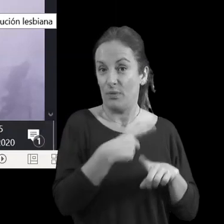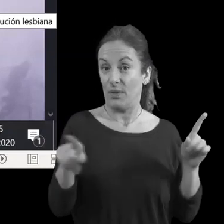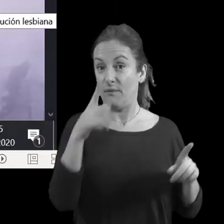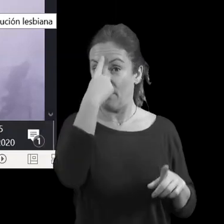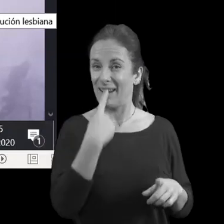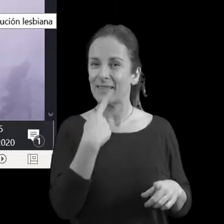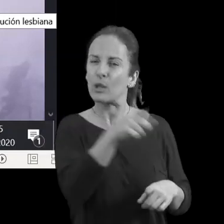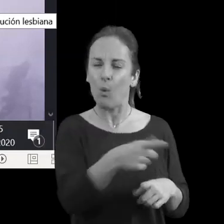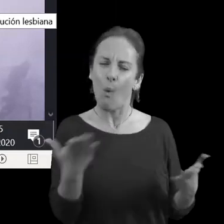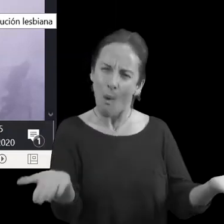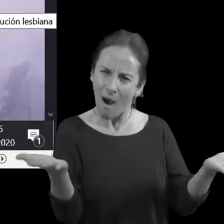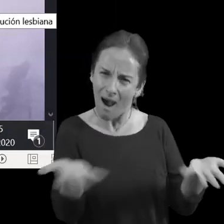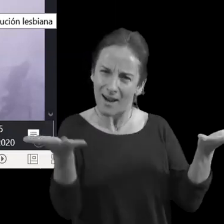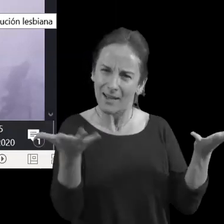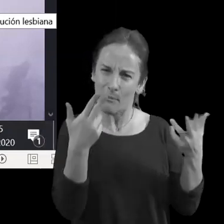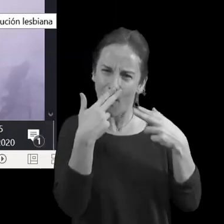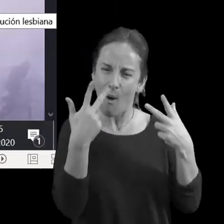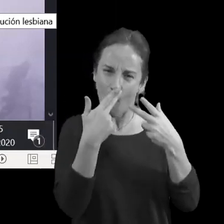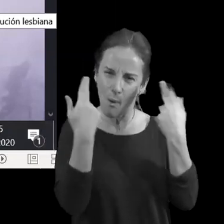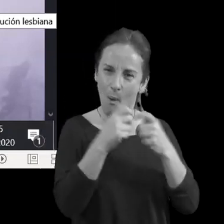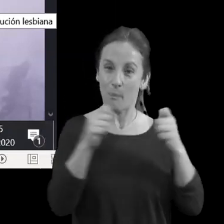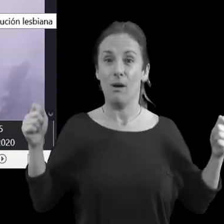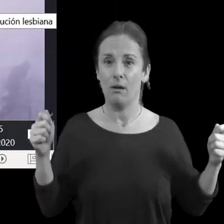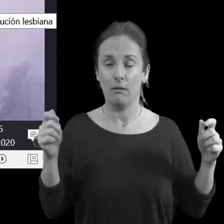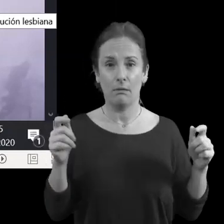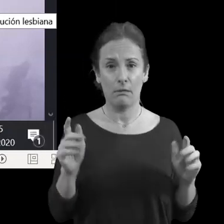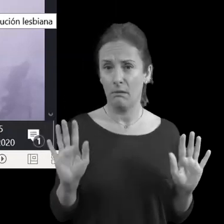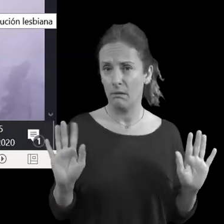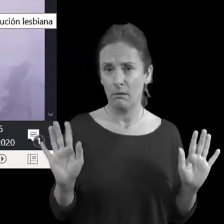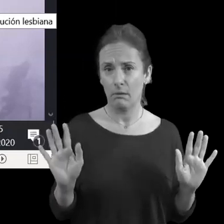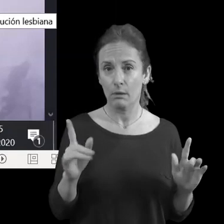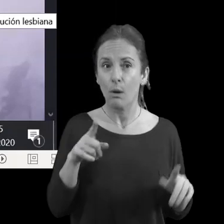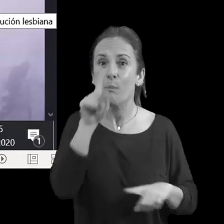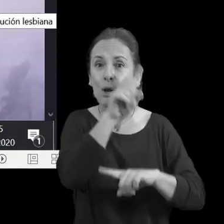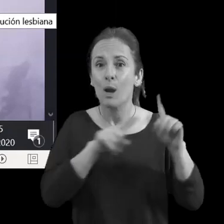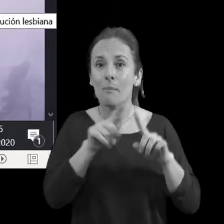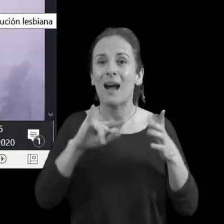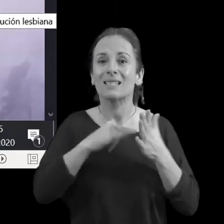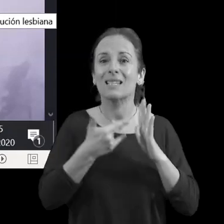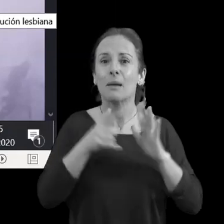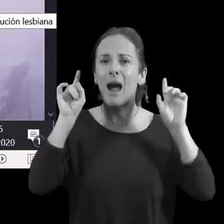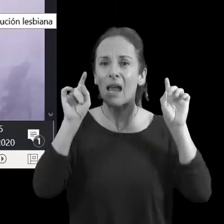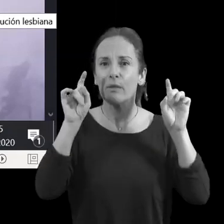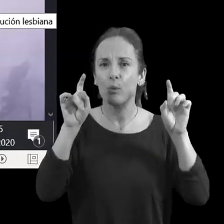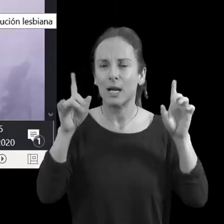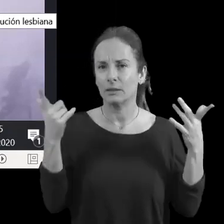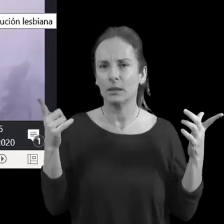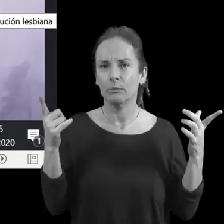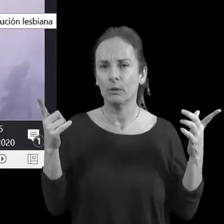sistema educativo que es un gran armario, en el sentido de que todavía realmente no reconoce, no permite